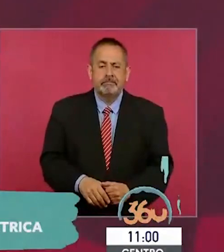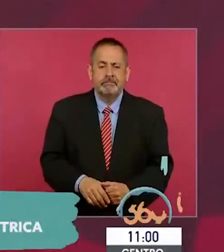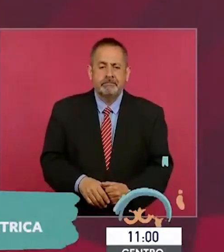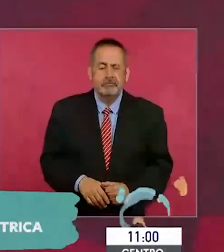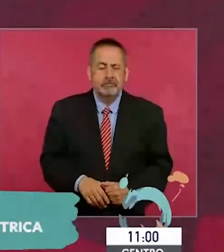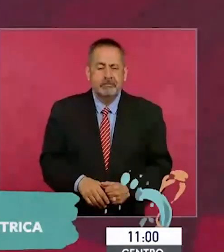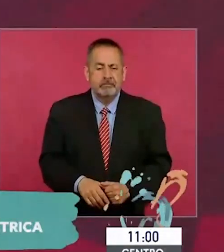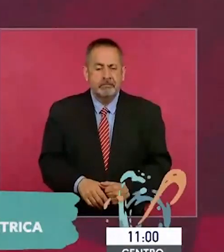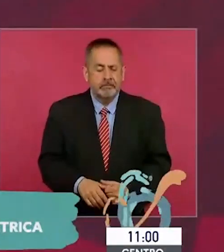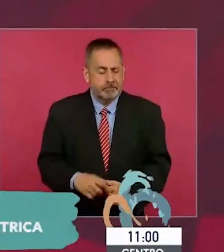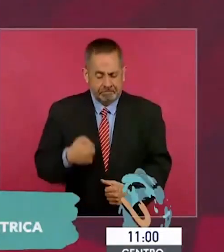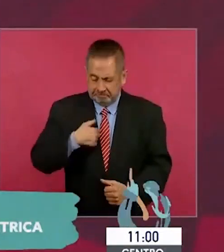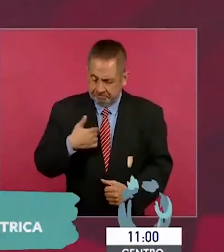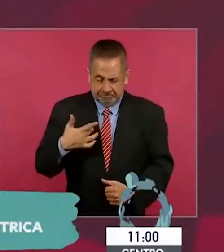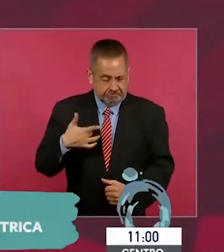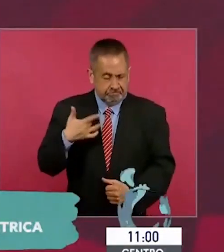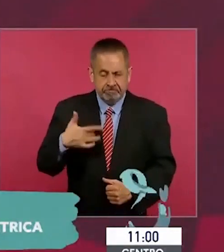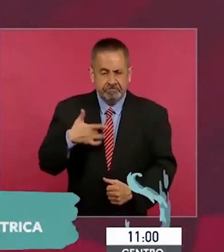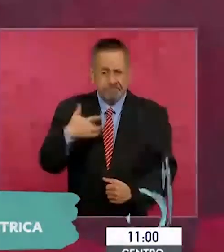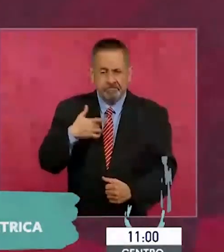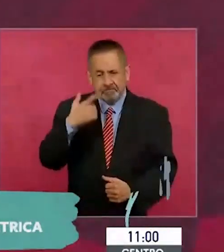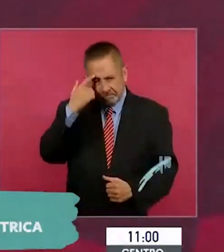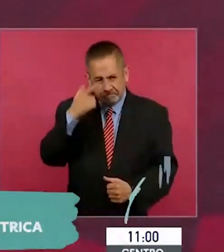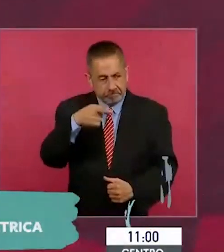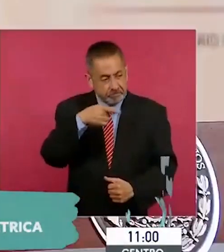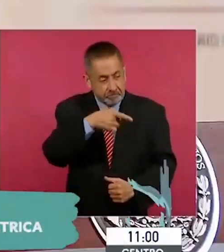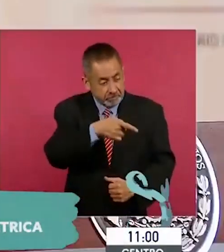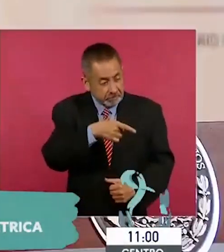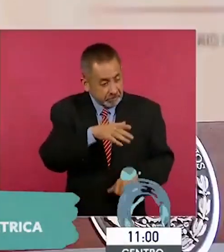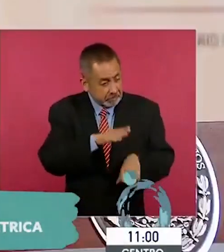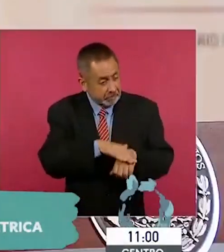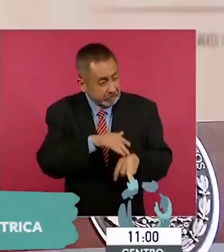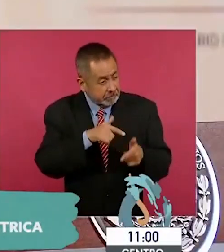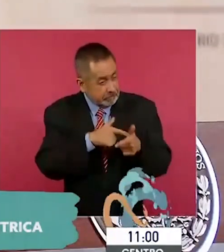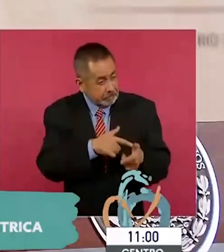Y yo sí siento que entre más